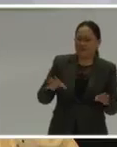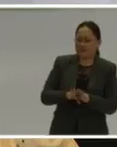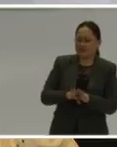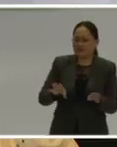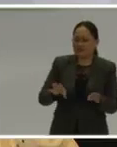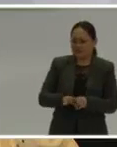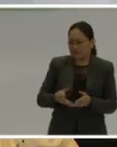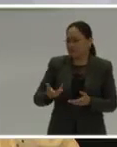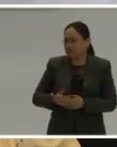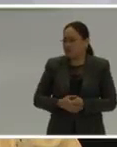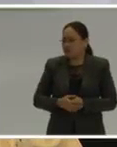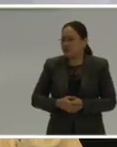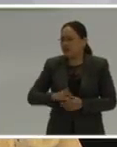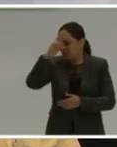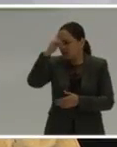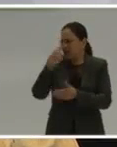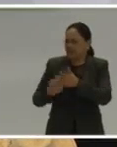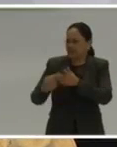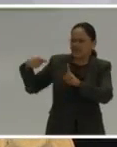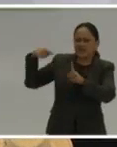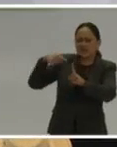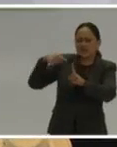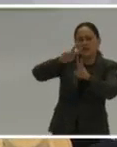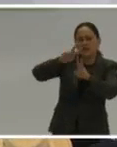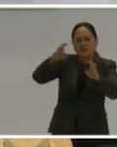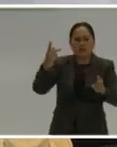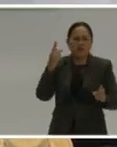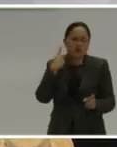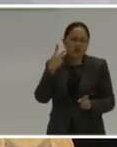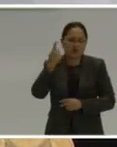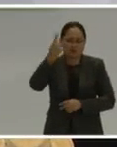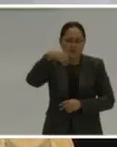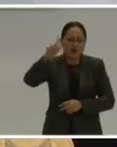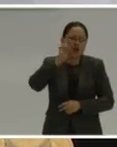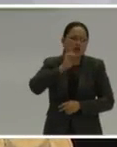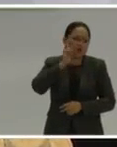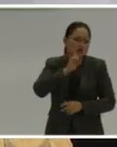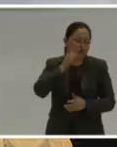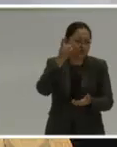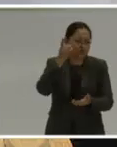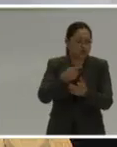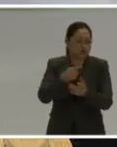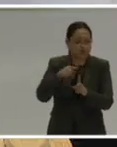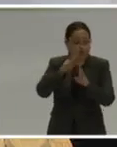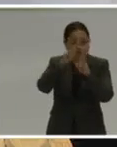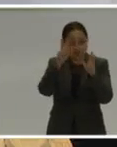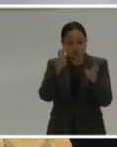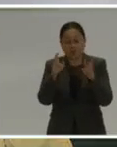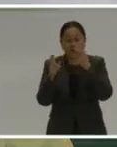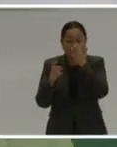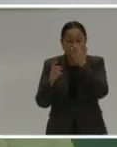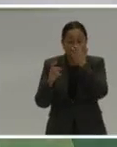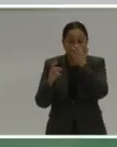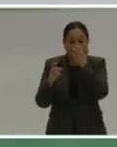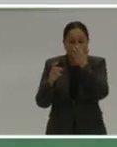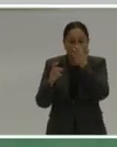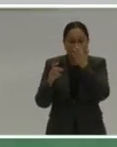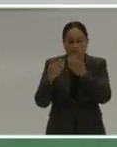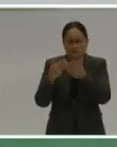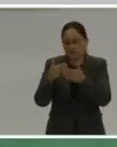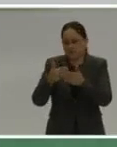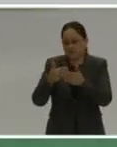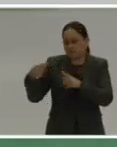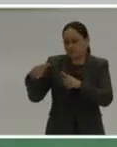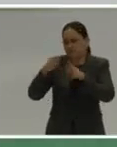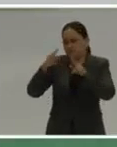violencia política en las mujeres, en el tema de las, no solamente en el tema de estas instancias